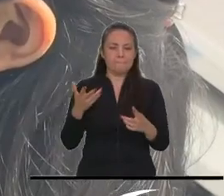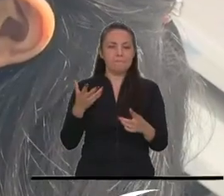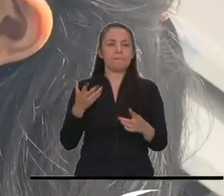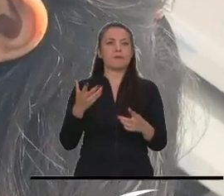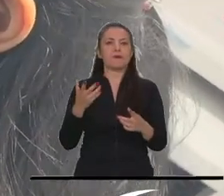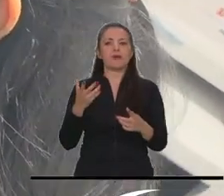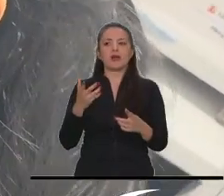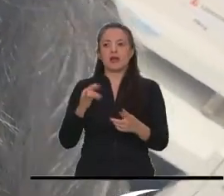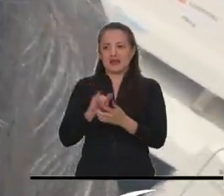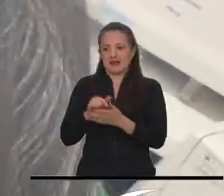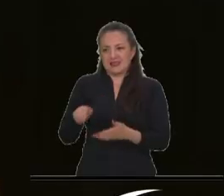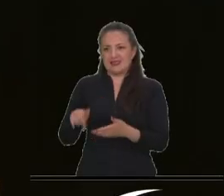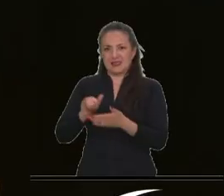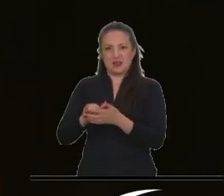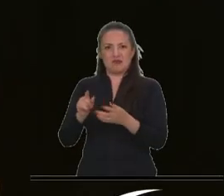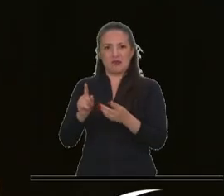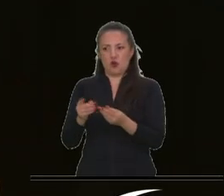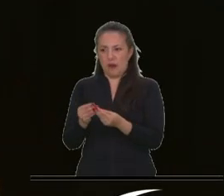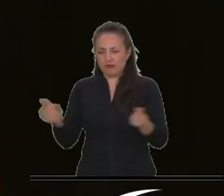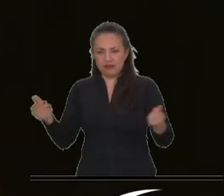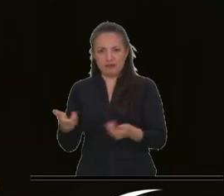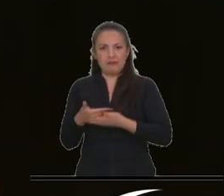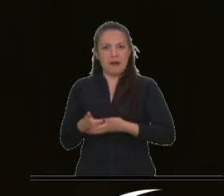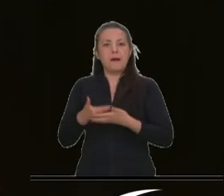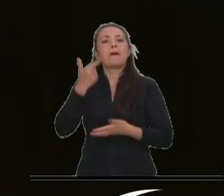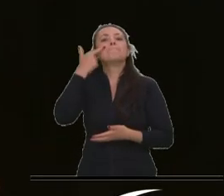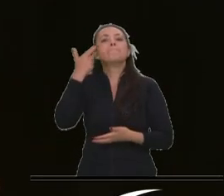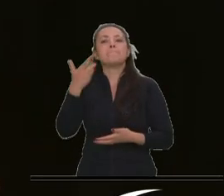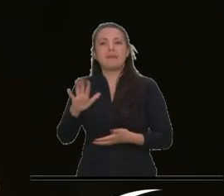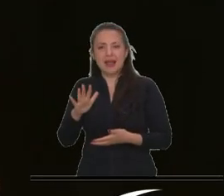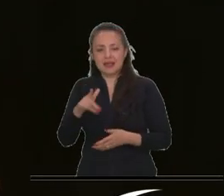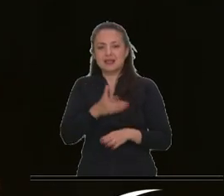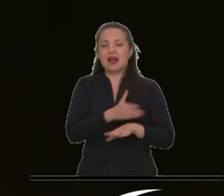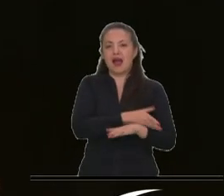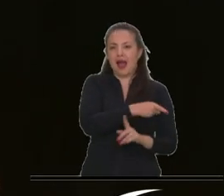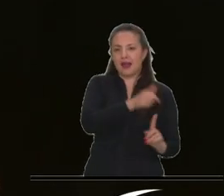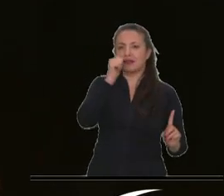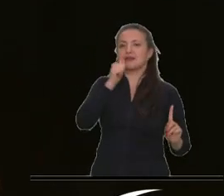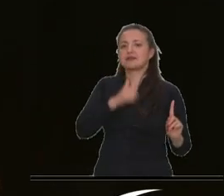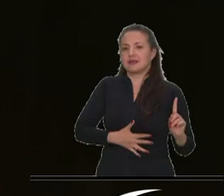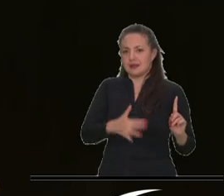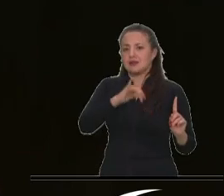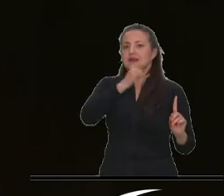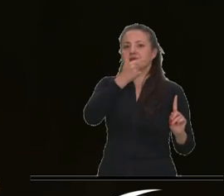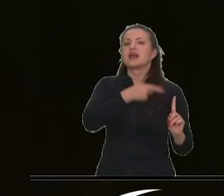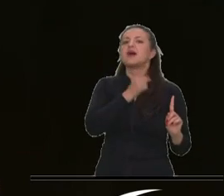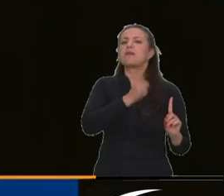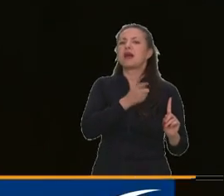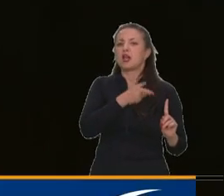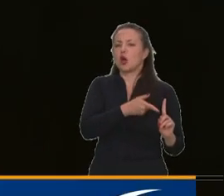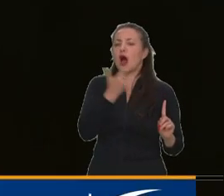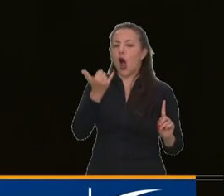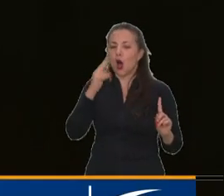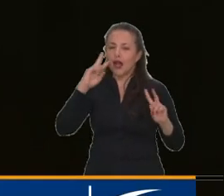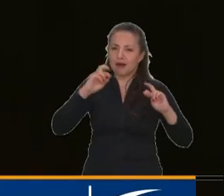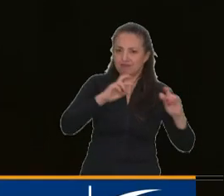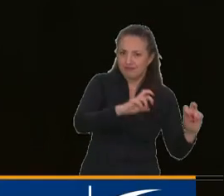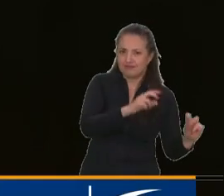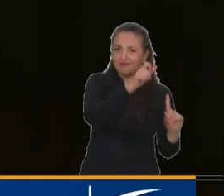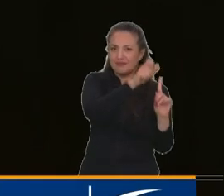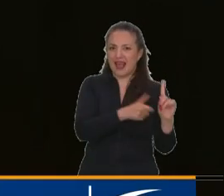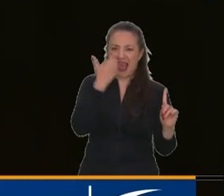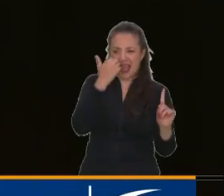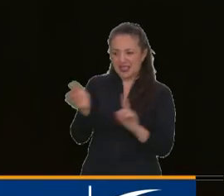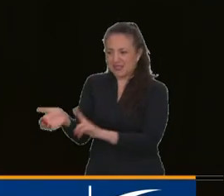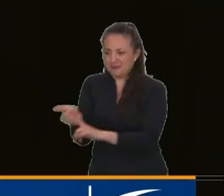precisamente sobre esta pérdida de esta bebé. Al parecer ella sí estaba en estado de embarazo, pero eso es motivo de investigación ya